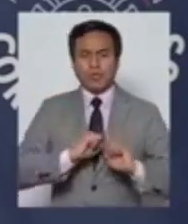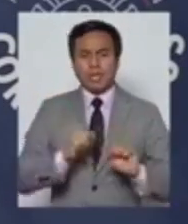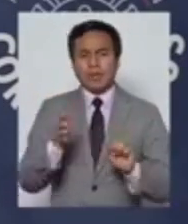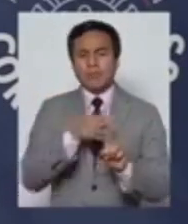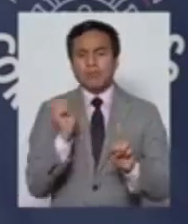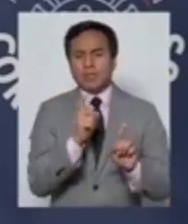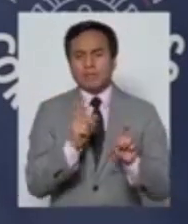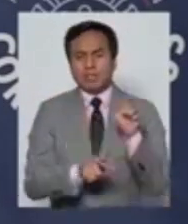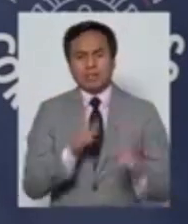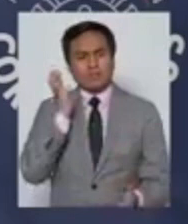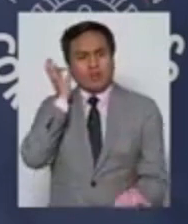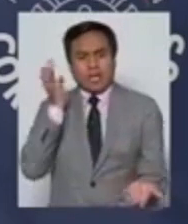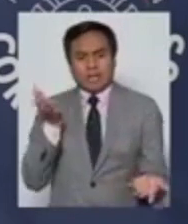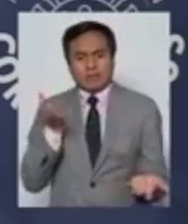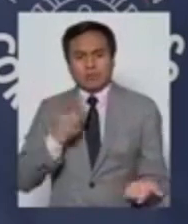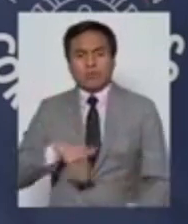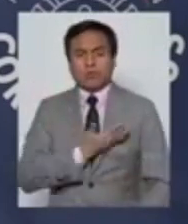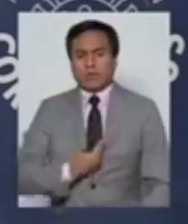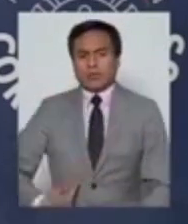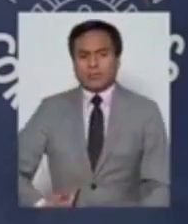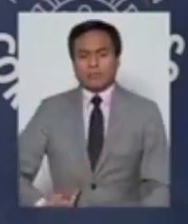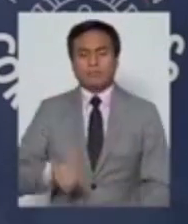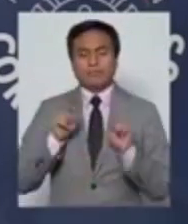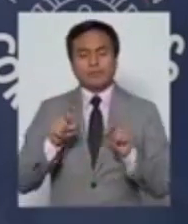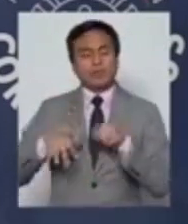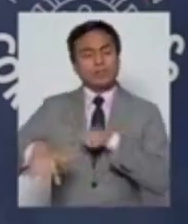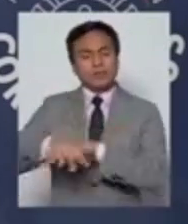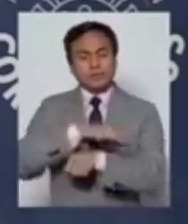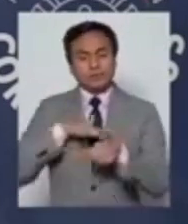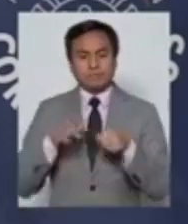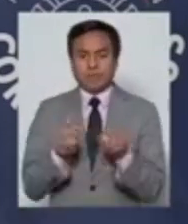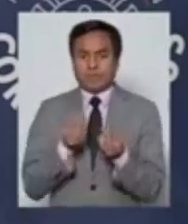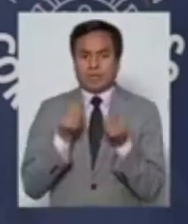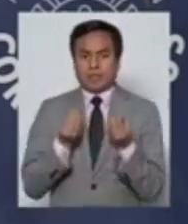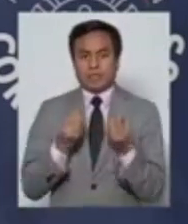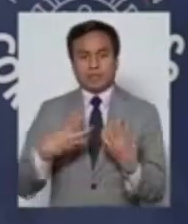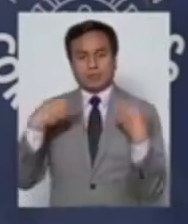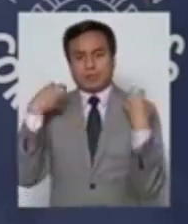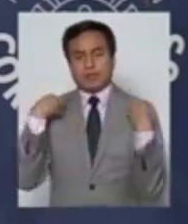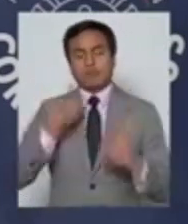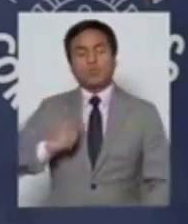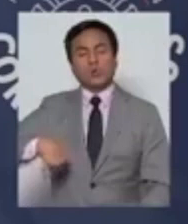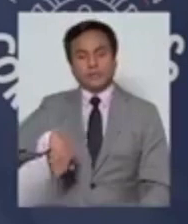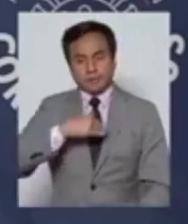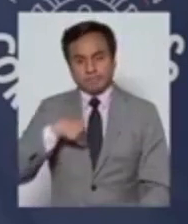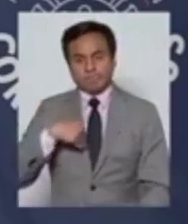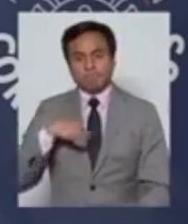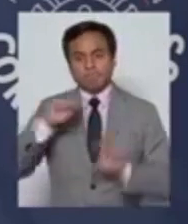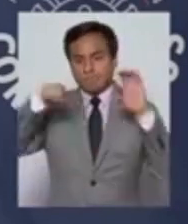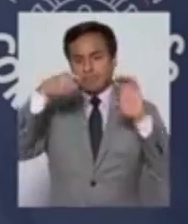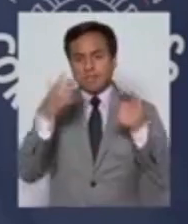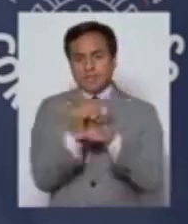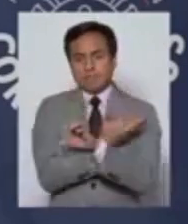la violencia contra las mujeres de nuestro gobierno. En ese contexto, obviamente que la responsabilidad es nuestra, es una pieza